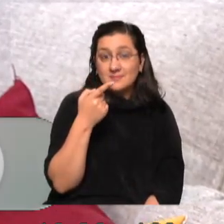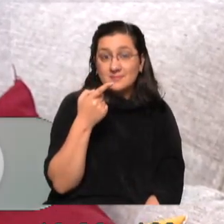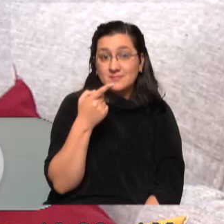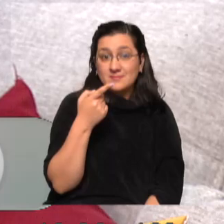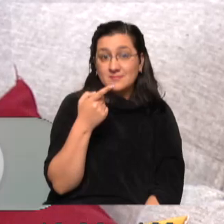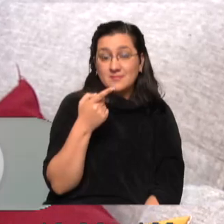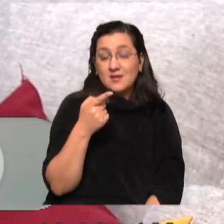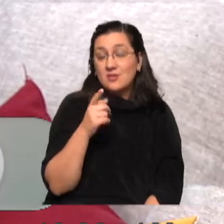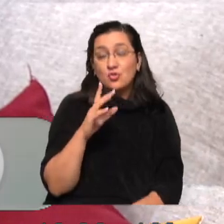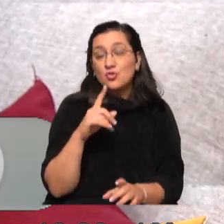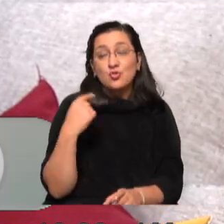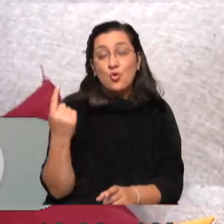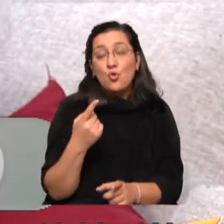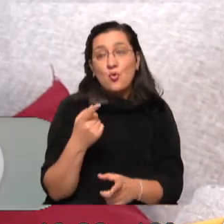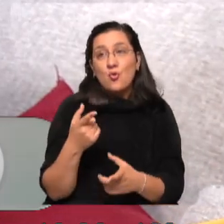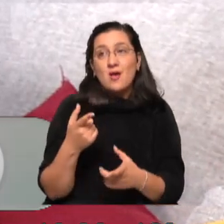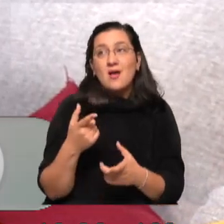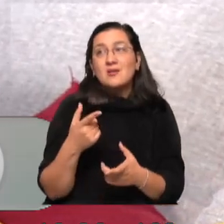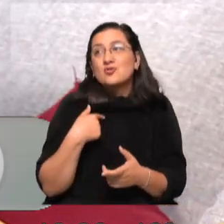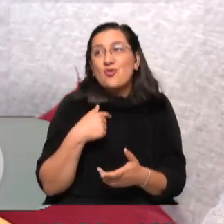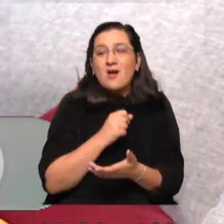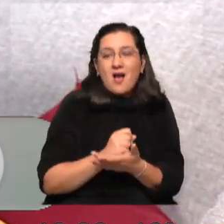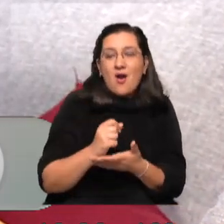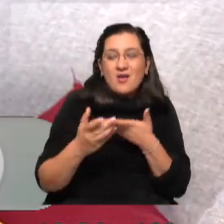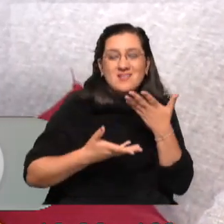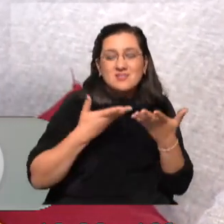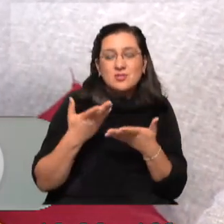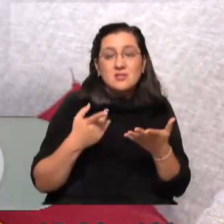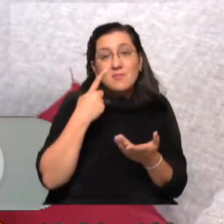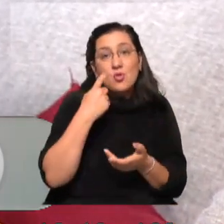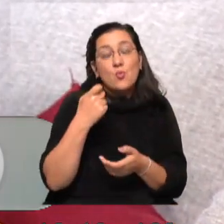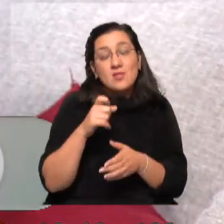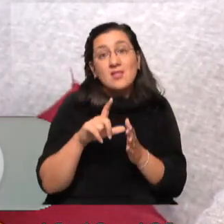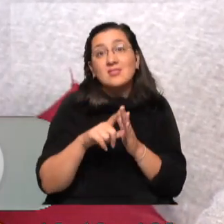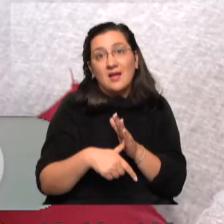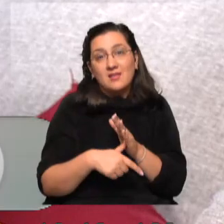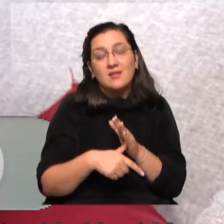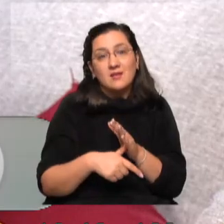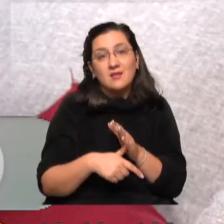que va todo de la mano, digamos, el hacer canciones y el darme cuenta tarde, creo, que podía